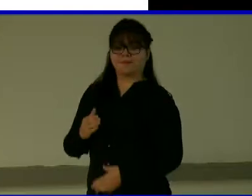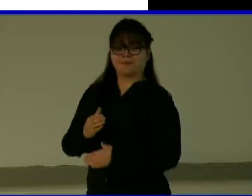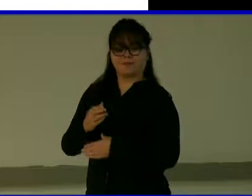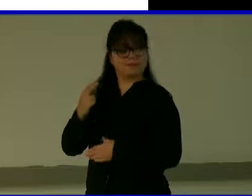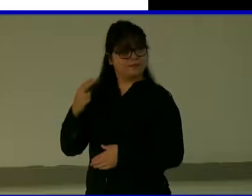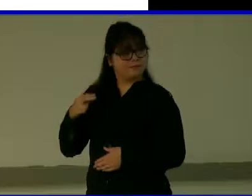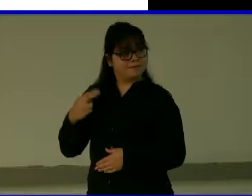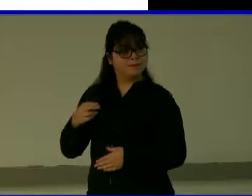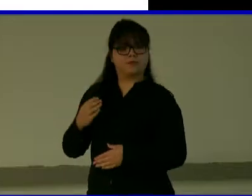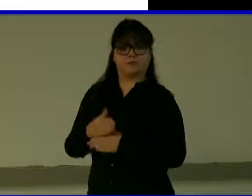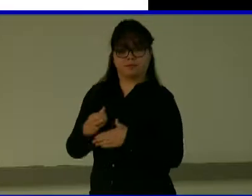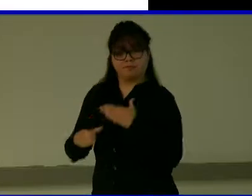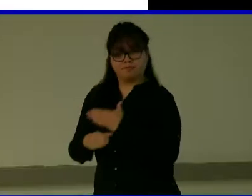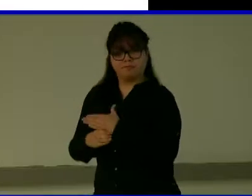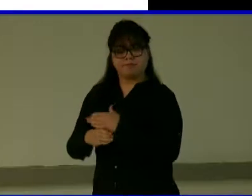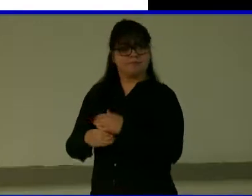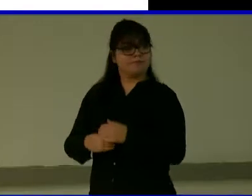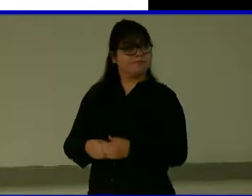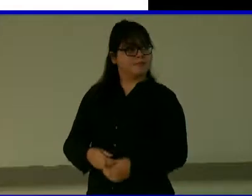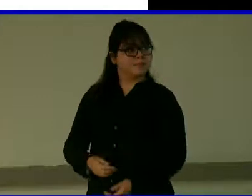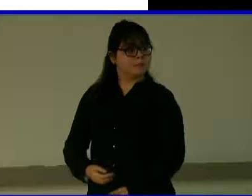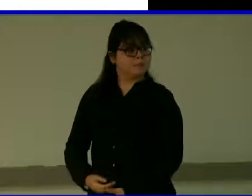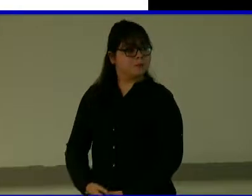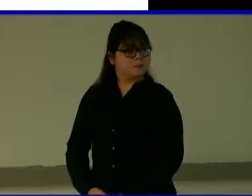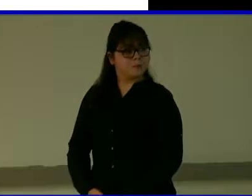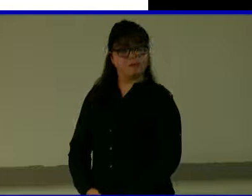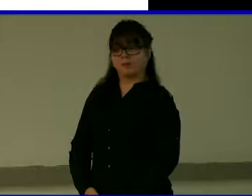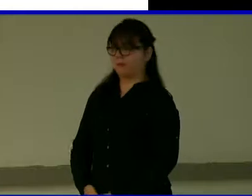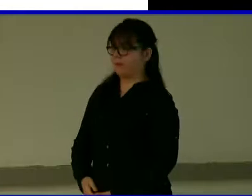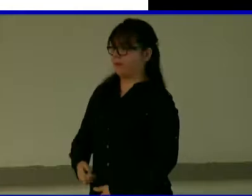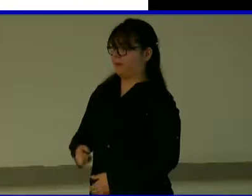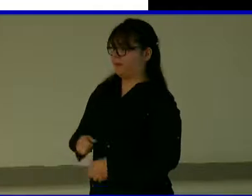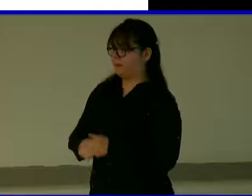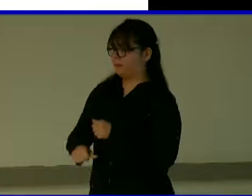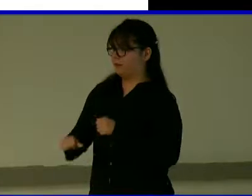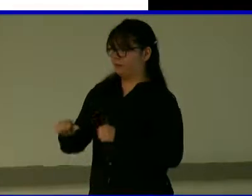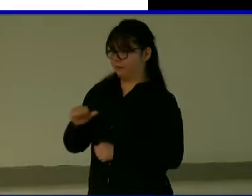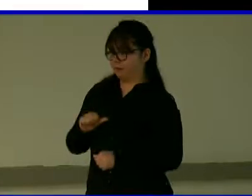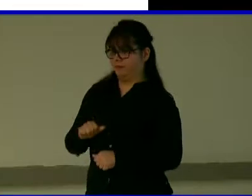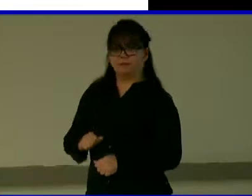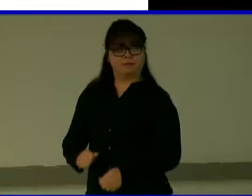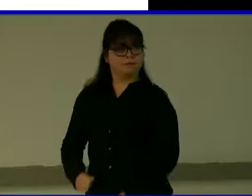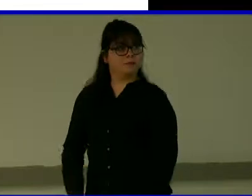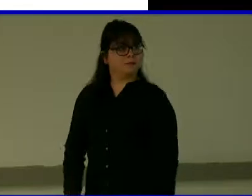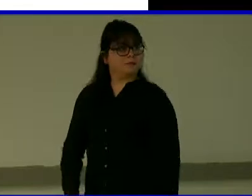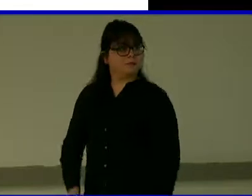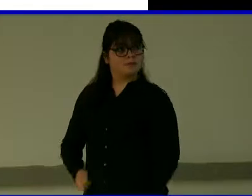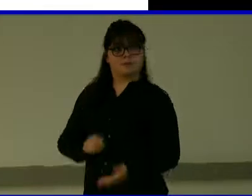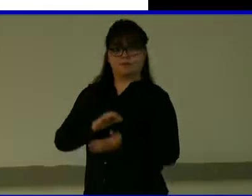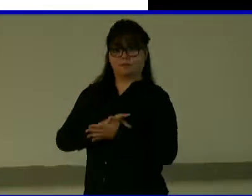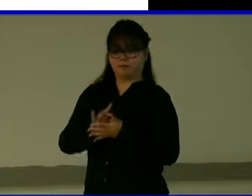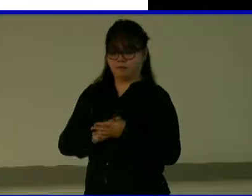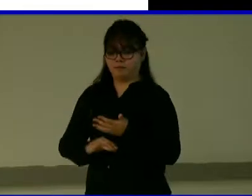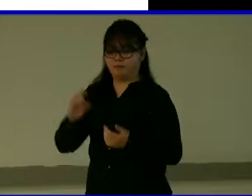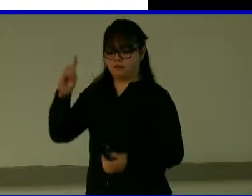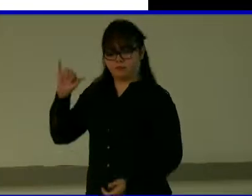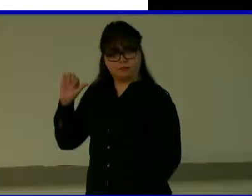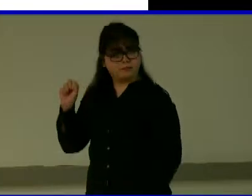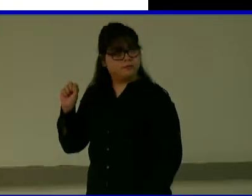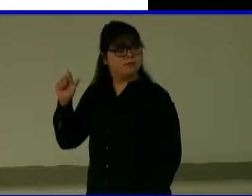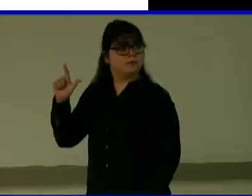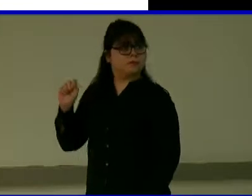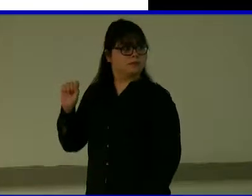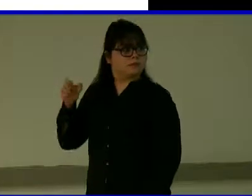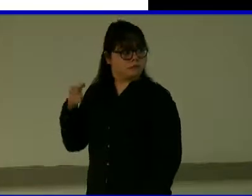lo veo y le pongo una etiqueta inmediatamente, un nombre. El lector disléxico, el cerebro del